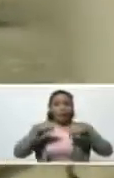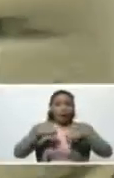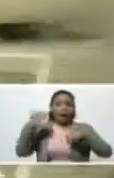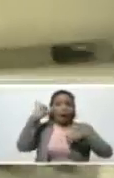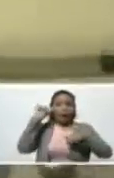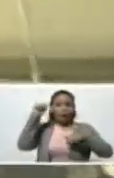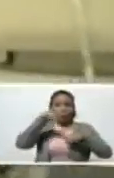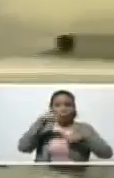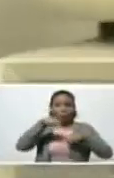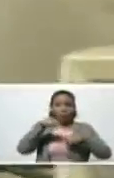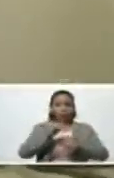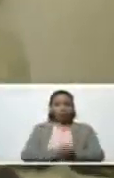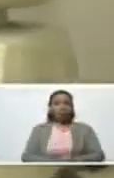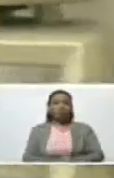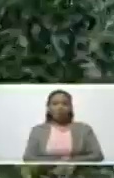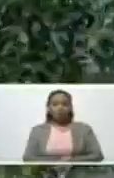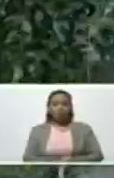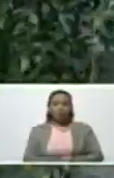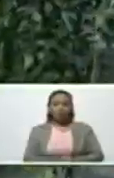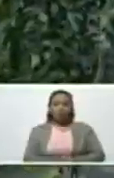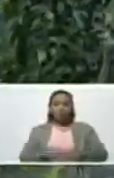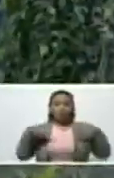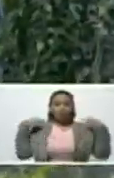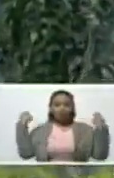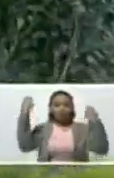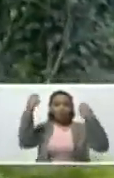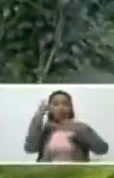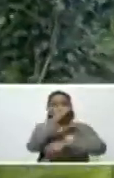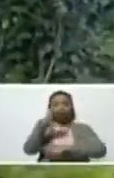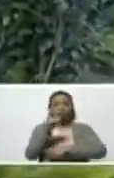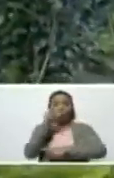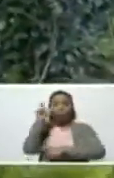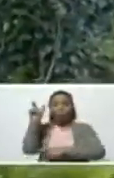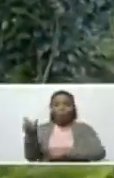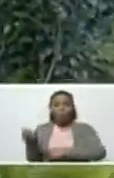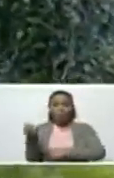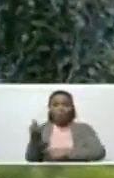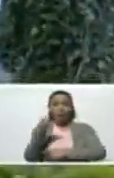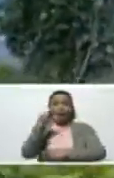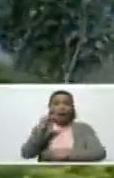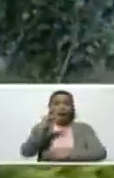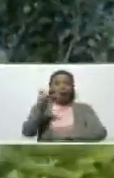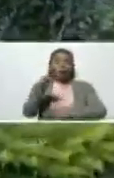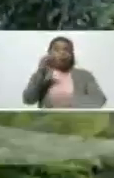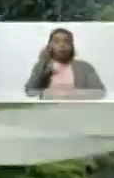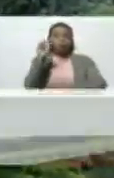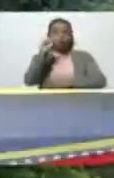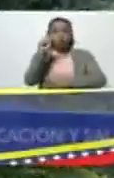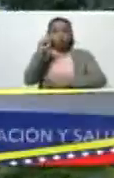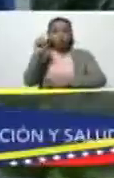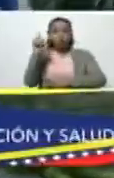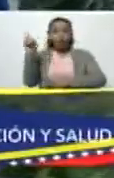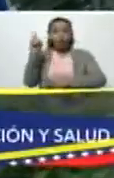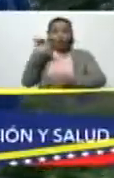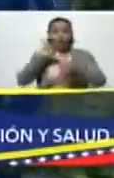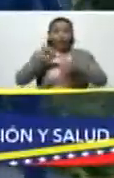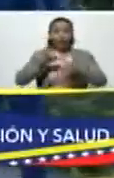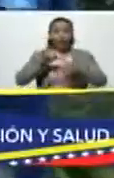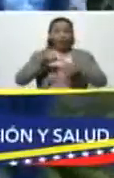hoy al innovador de Zulia, Augusto Pradelli, que se ha dedicado a hacer